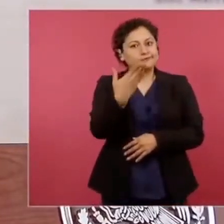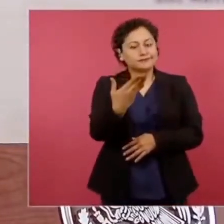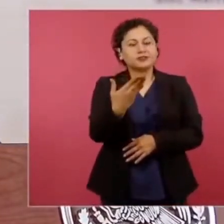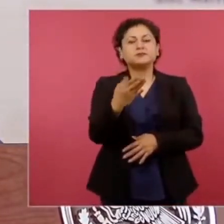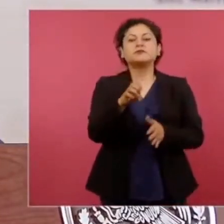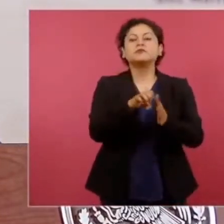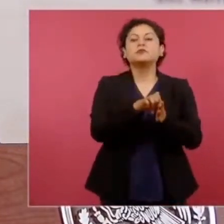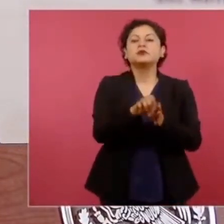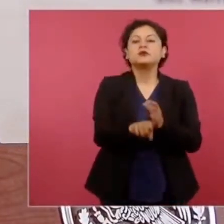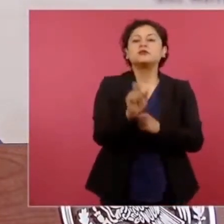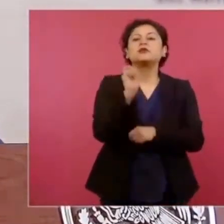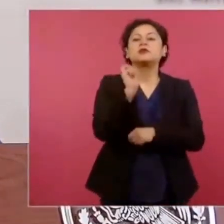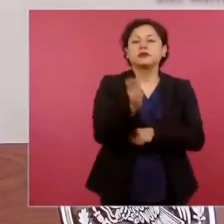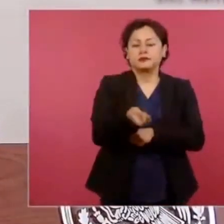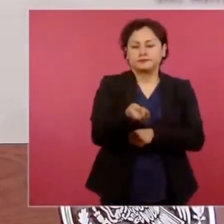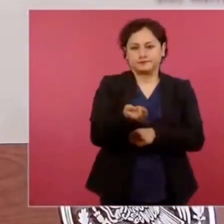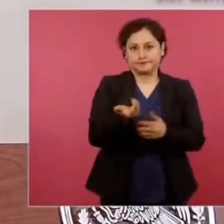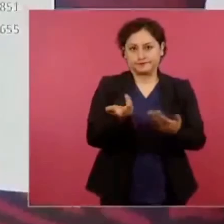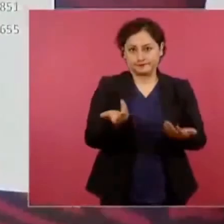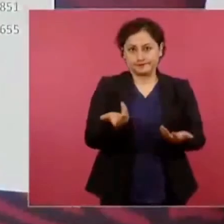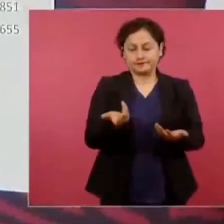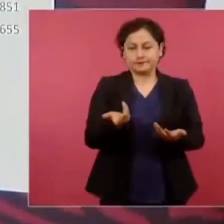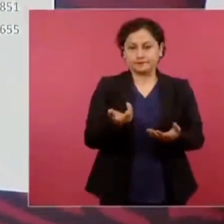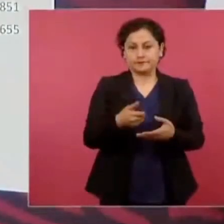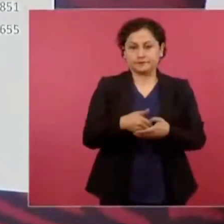prohibición para que familiares